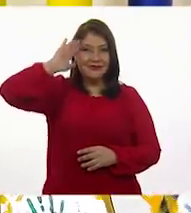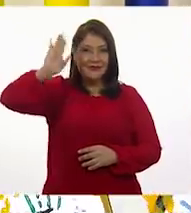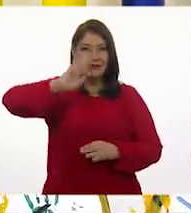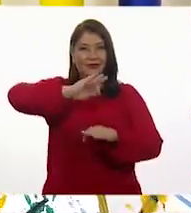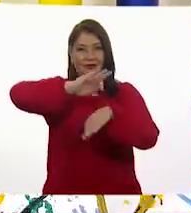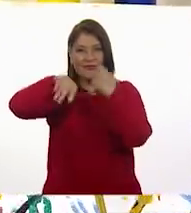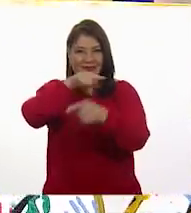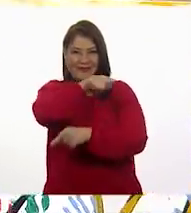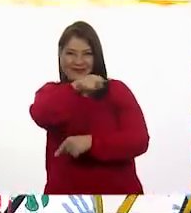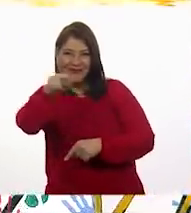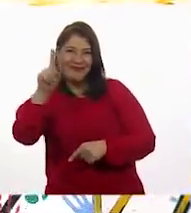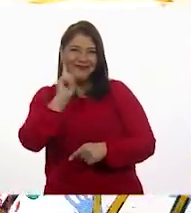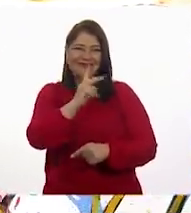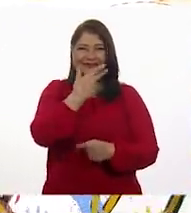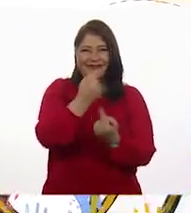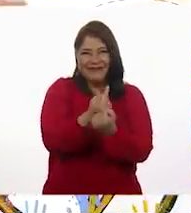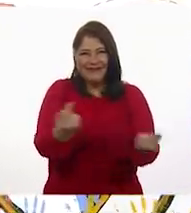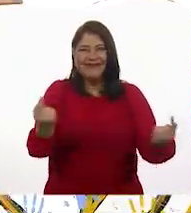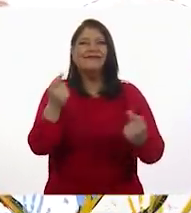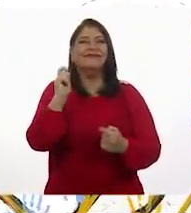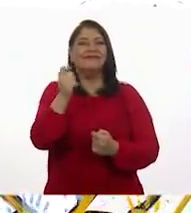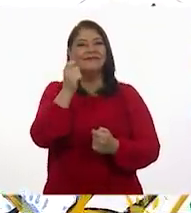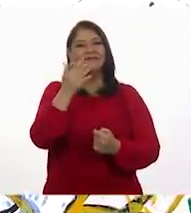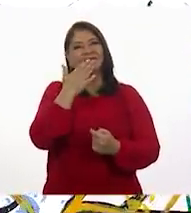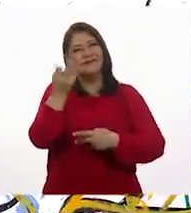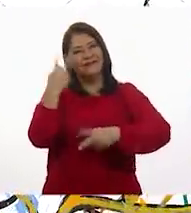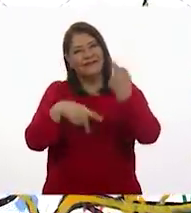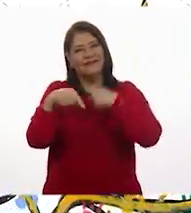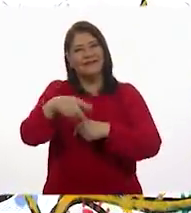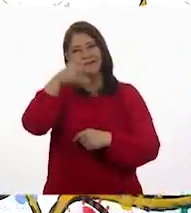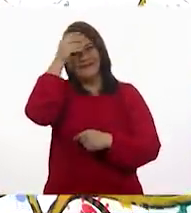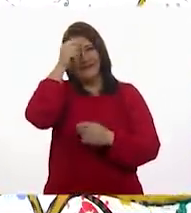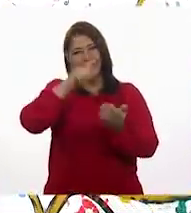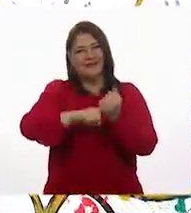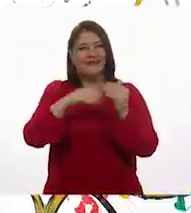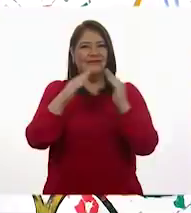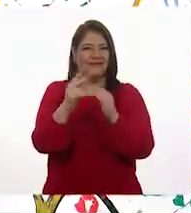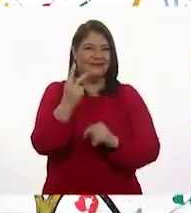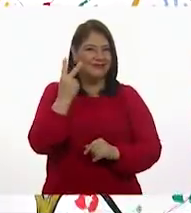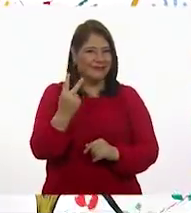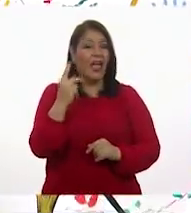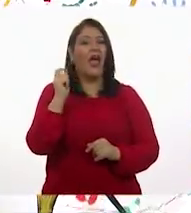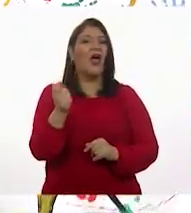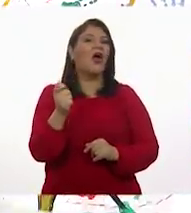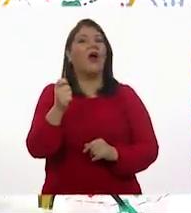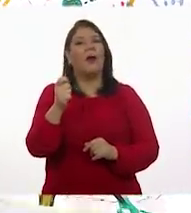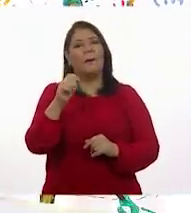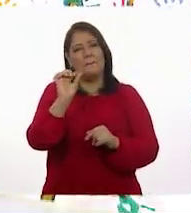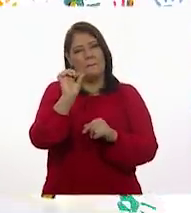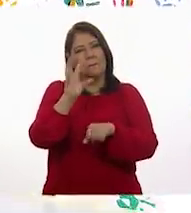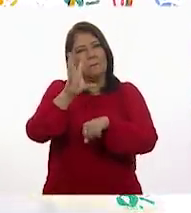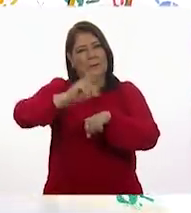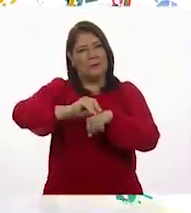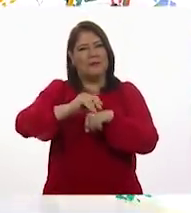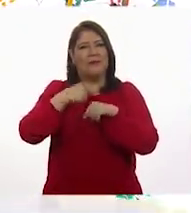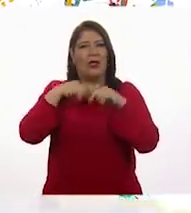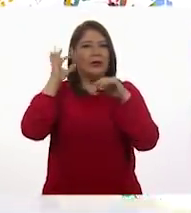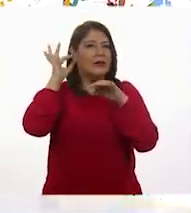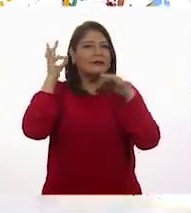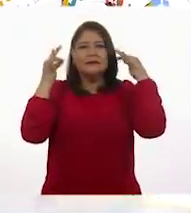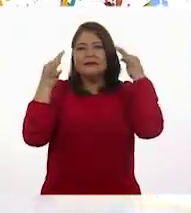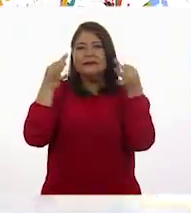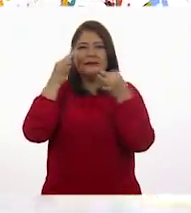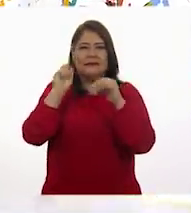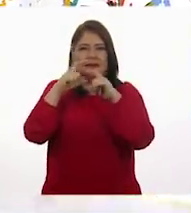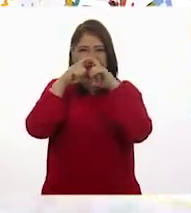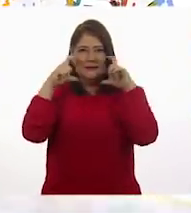todas y todos, ¿cómo están? Bienvenidas y bienvenidos a Aprende en Casa 2. Oigan, permítanme un segundo, voy a quitarme mi